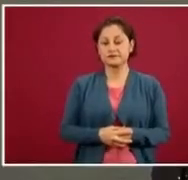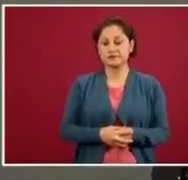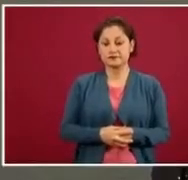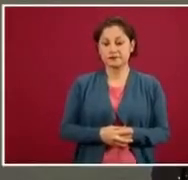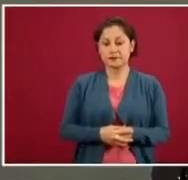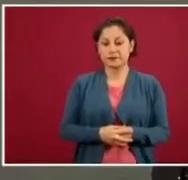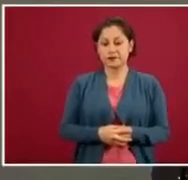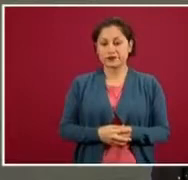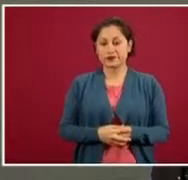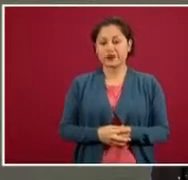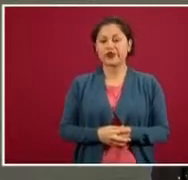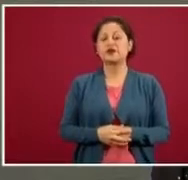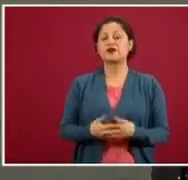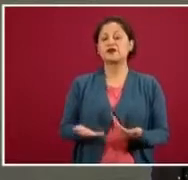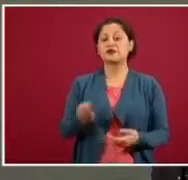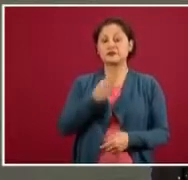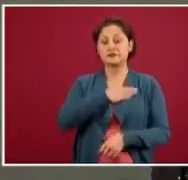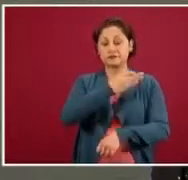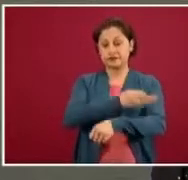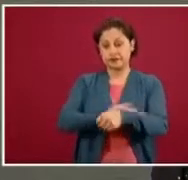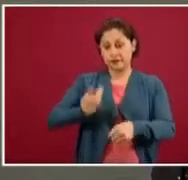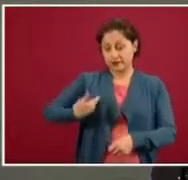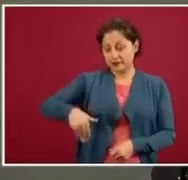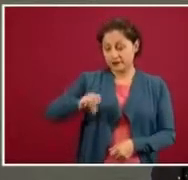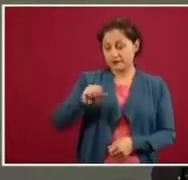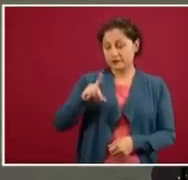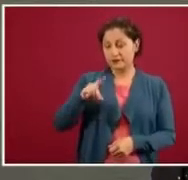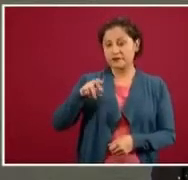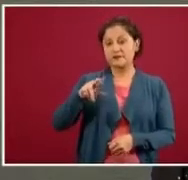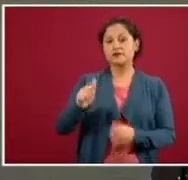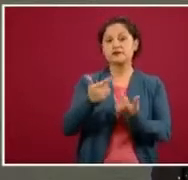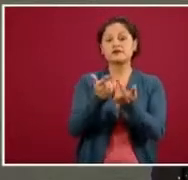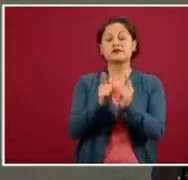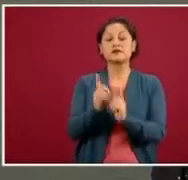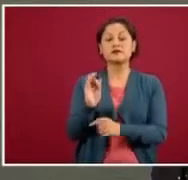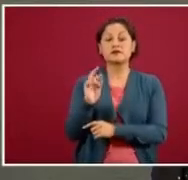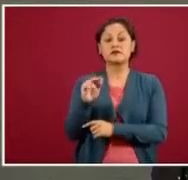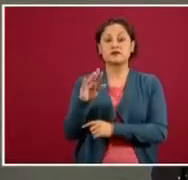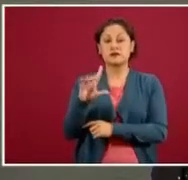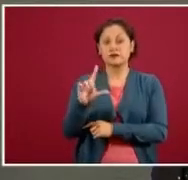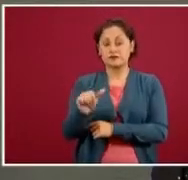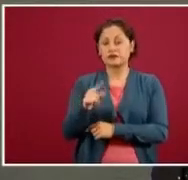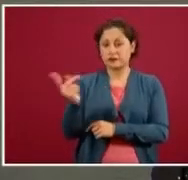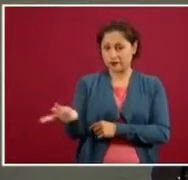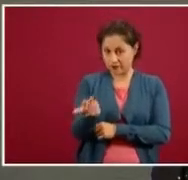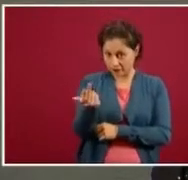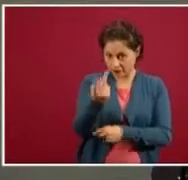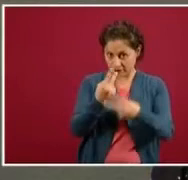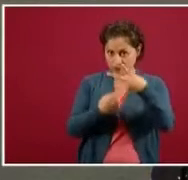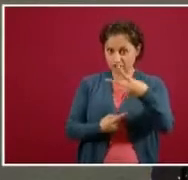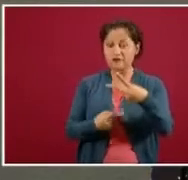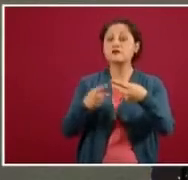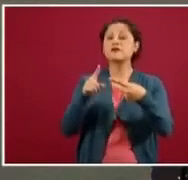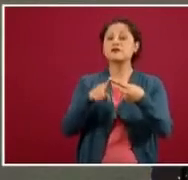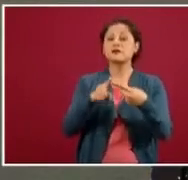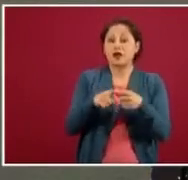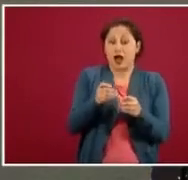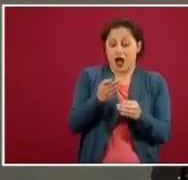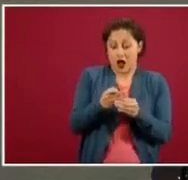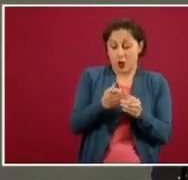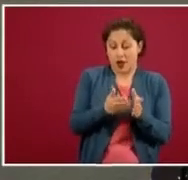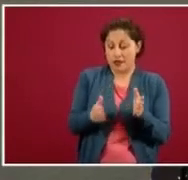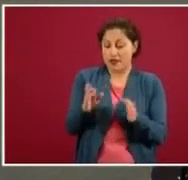usted. Buenas tardes, Sandra Meras de Grupo Fórmula. 2 preguntas. La primera es, en esta fase, y ya con el